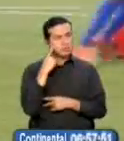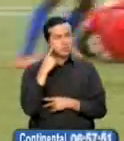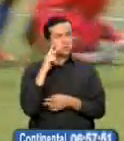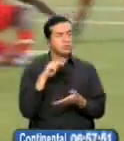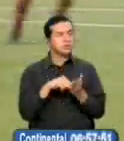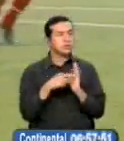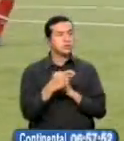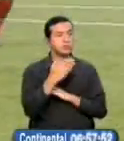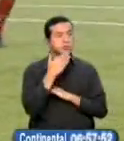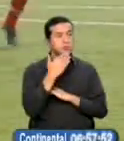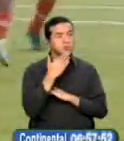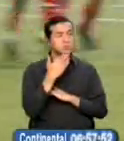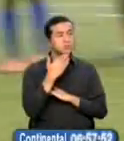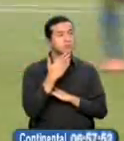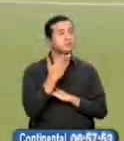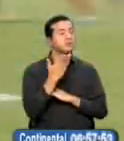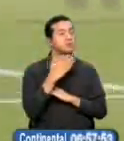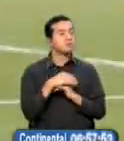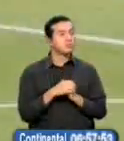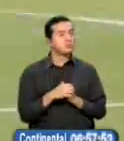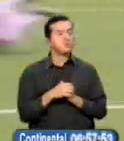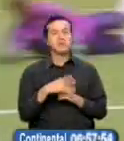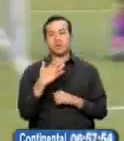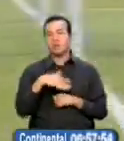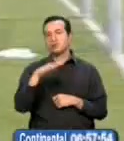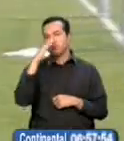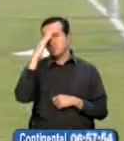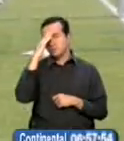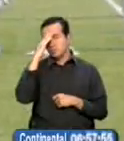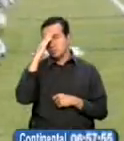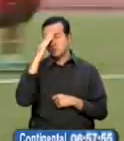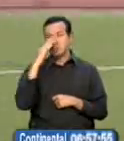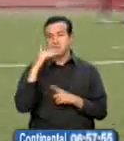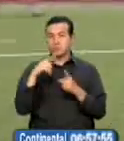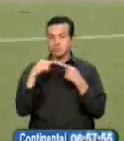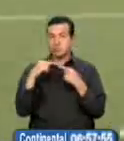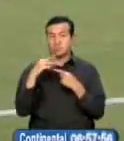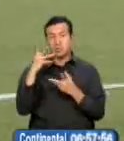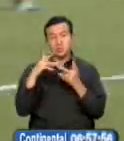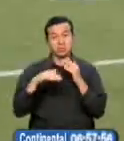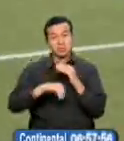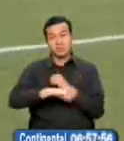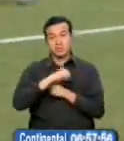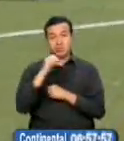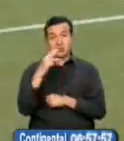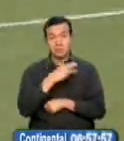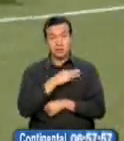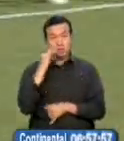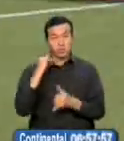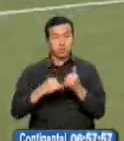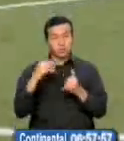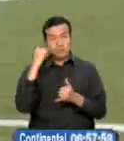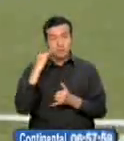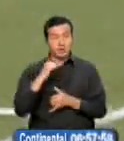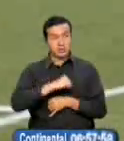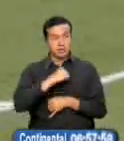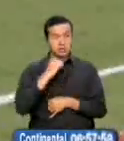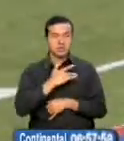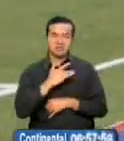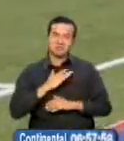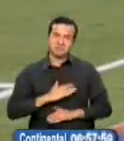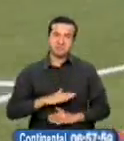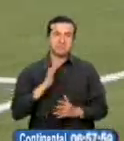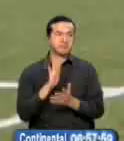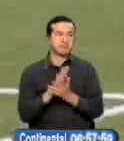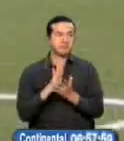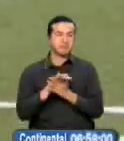significaba este resultado, porque saben que en condición de local pueden incluso superar a Emelec en la última fecha y quedarse tranquilos